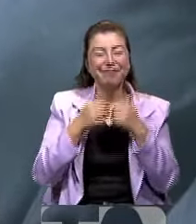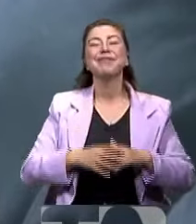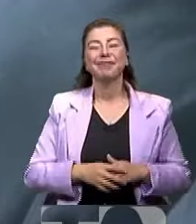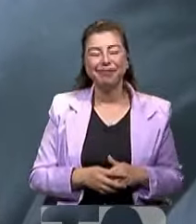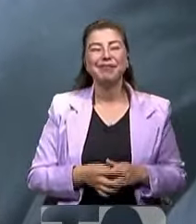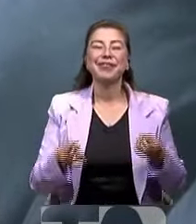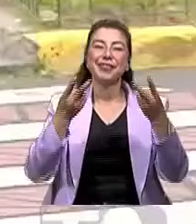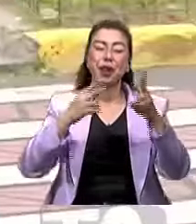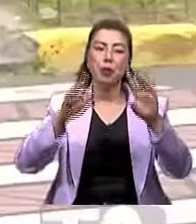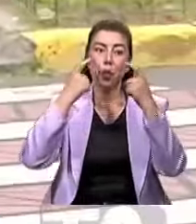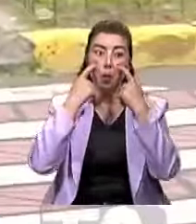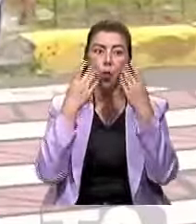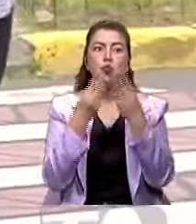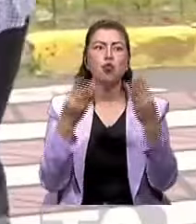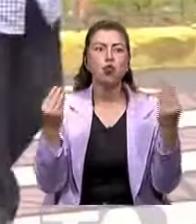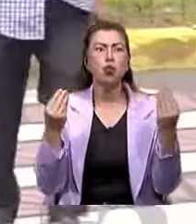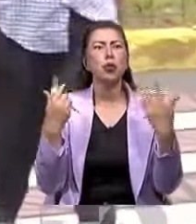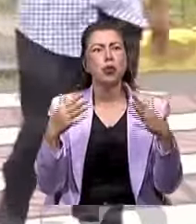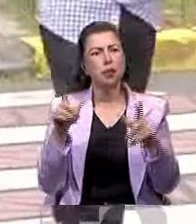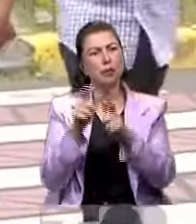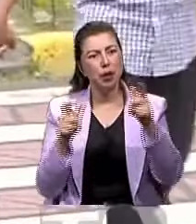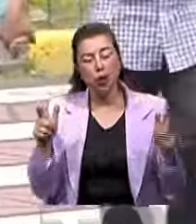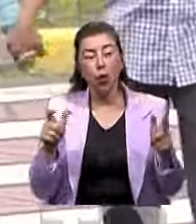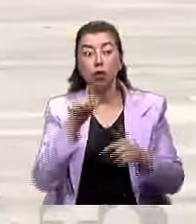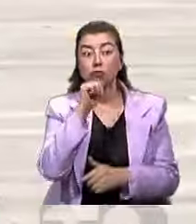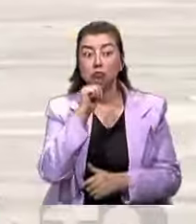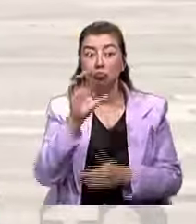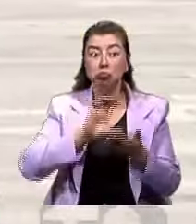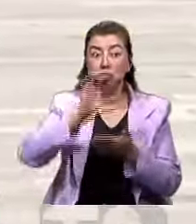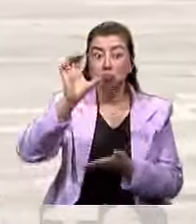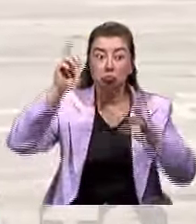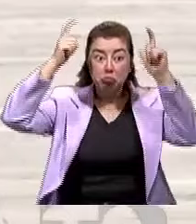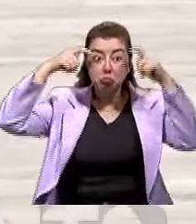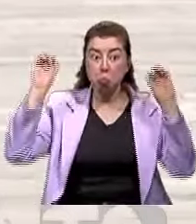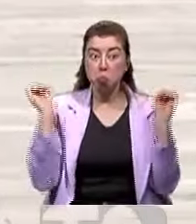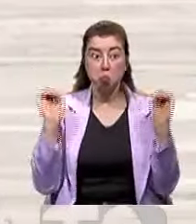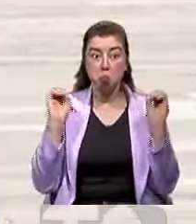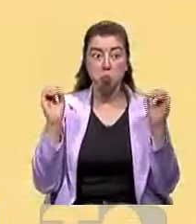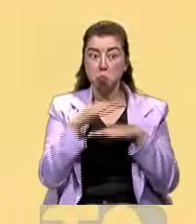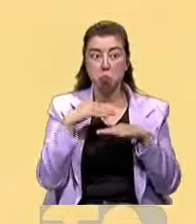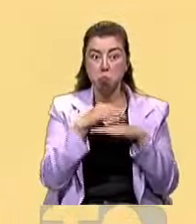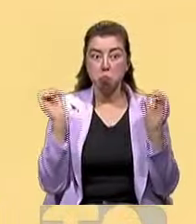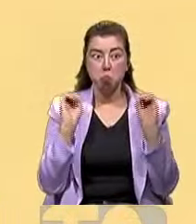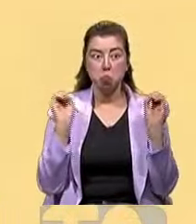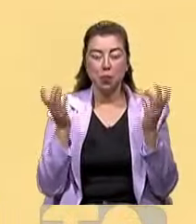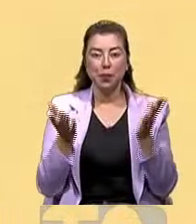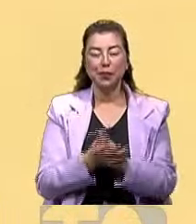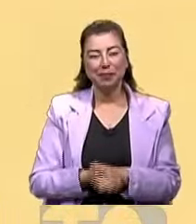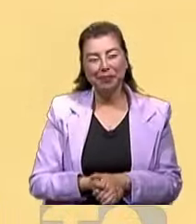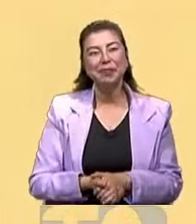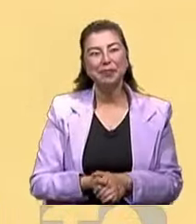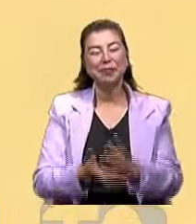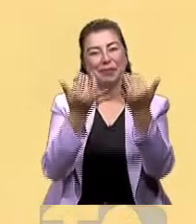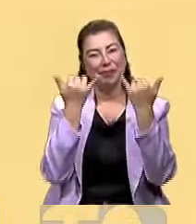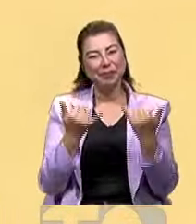Educación son alarmantes. Estas revelan que cerca de 1/3 de la población de Quito no ha terminado el bachillerato. Esta es una iniciativa